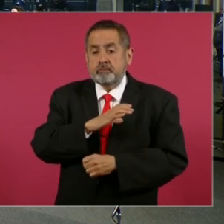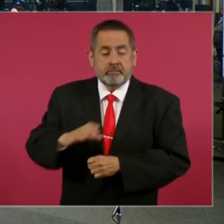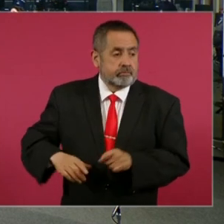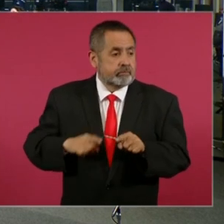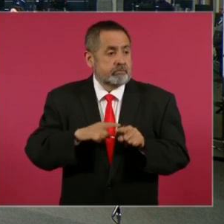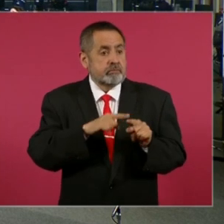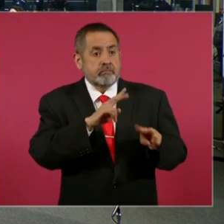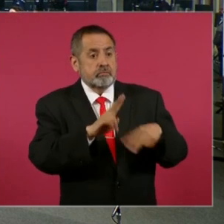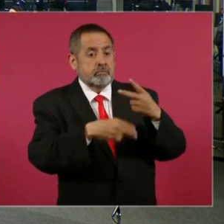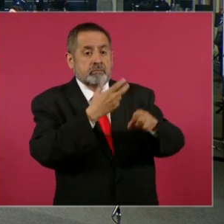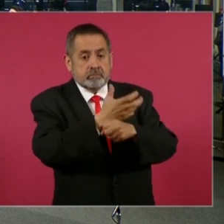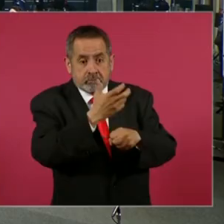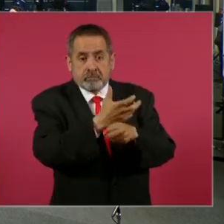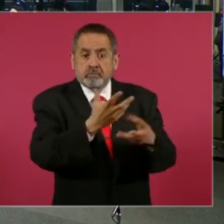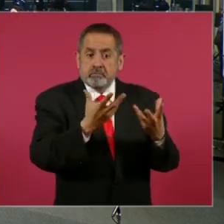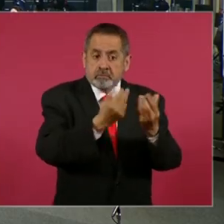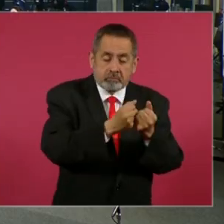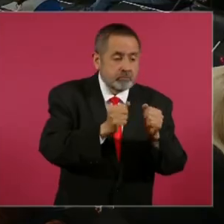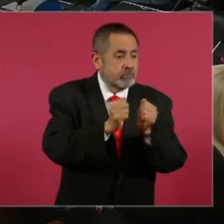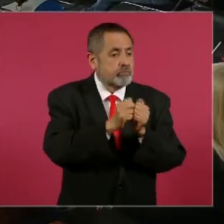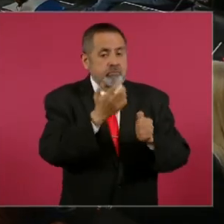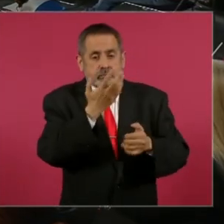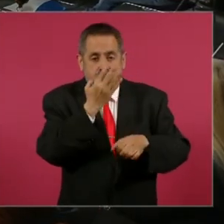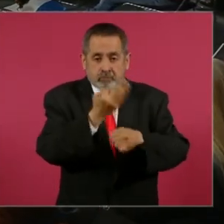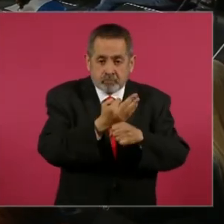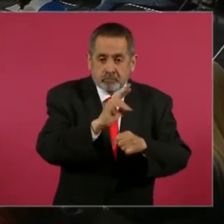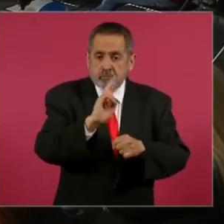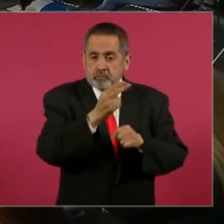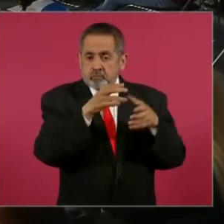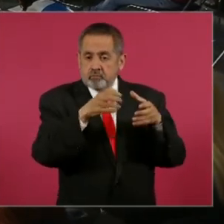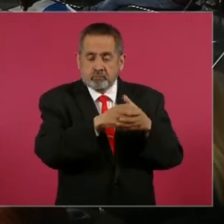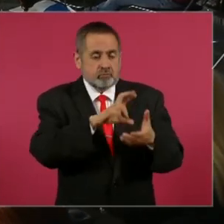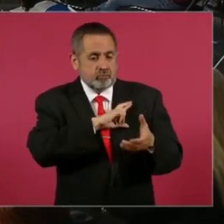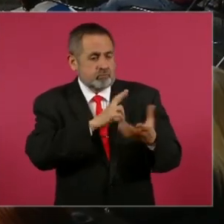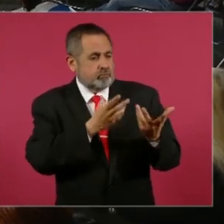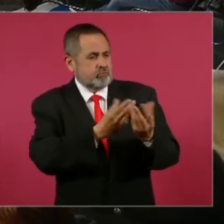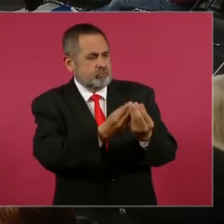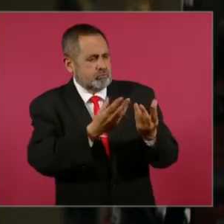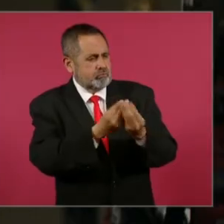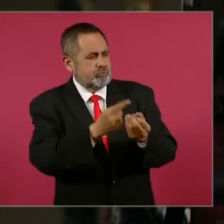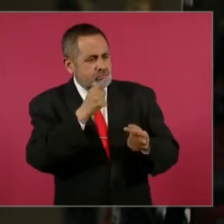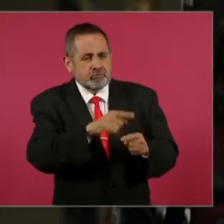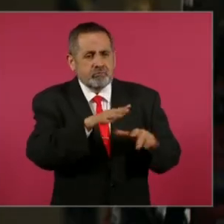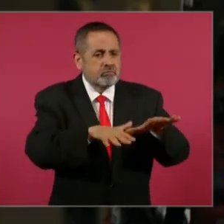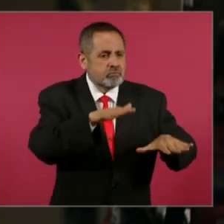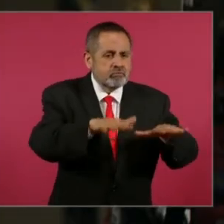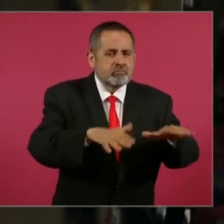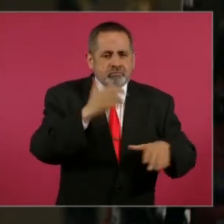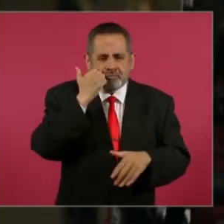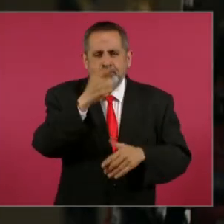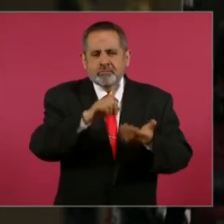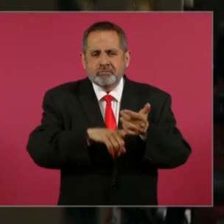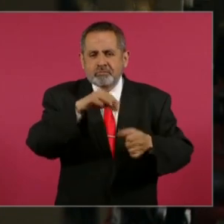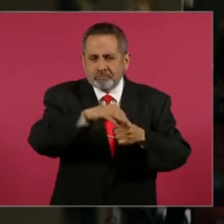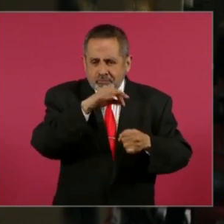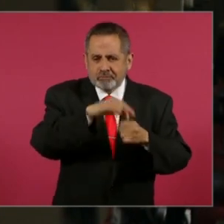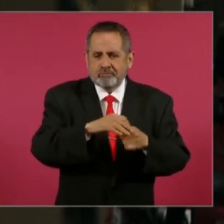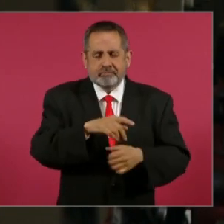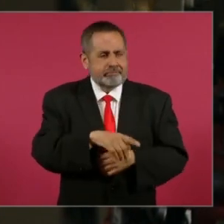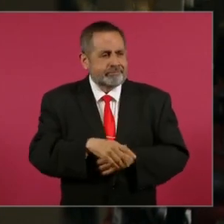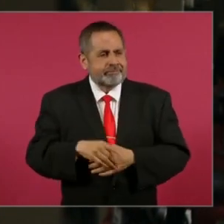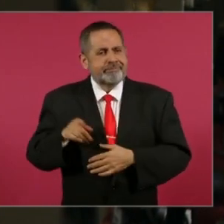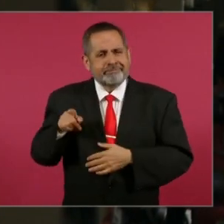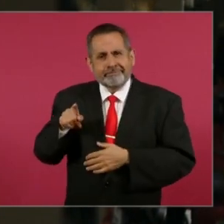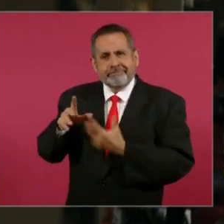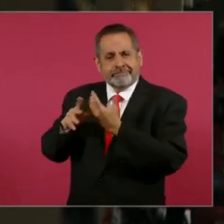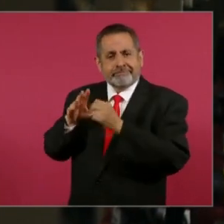a Estados Unidos, tuvo reuniones con estudiantes de universidades privadas, vemos que buscan el voto de los migrantes, a los migrantes se les complica